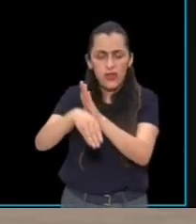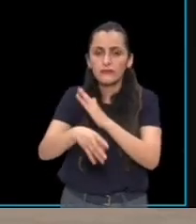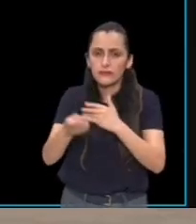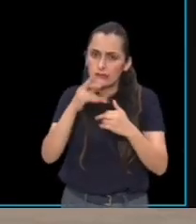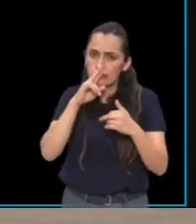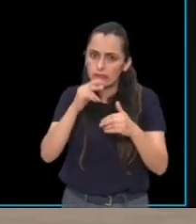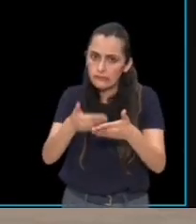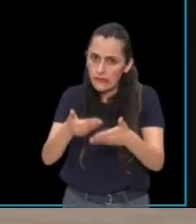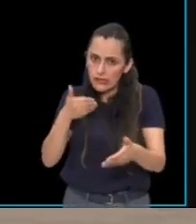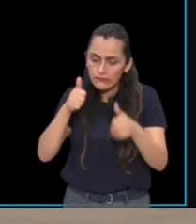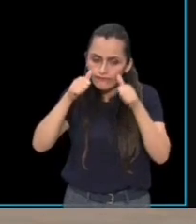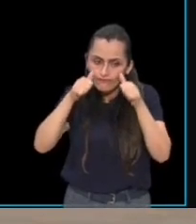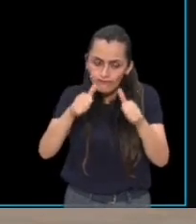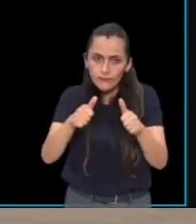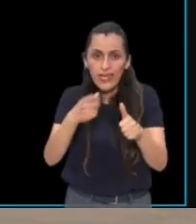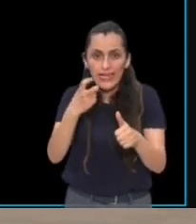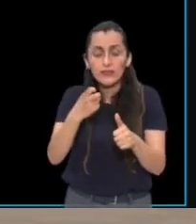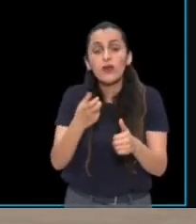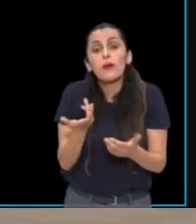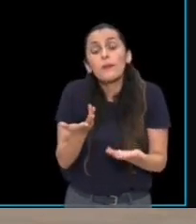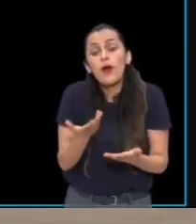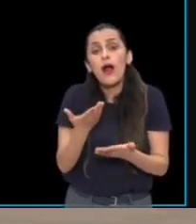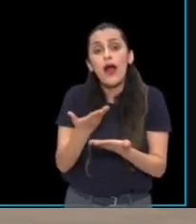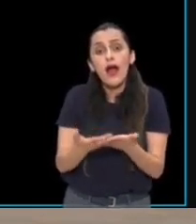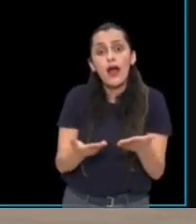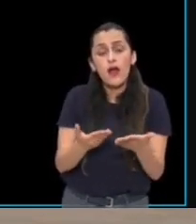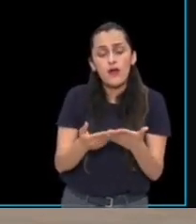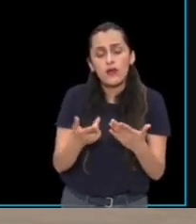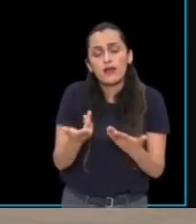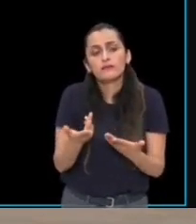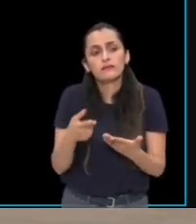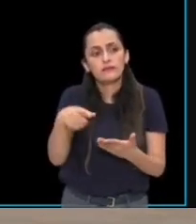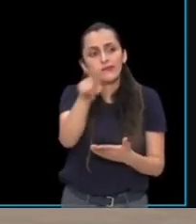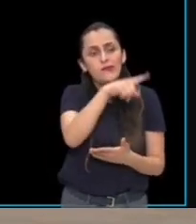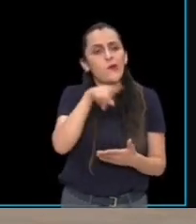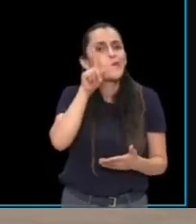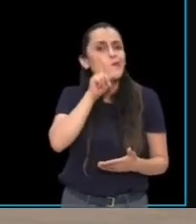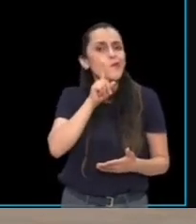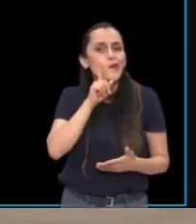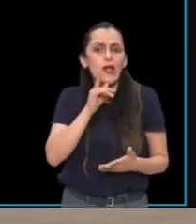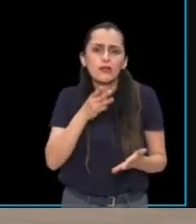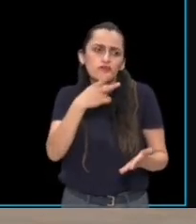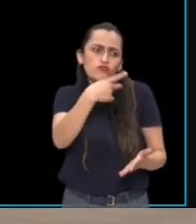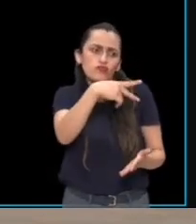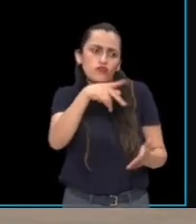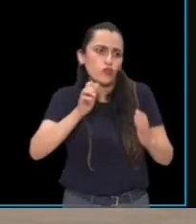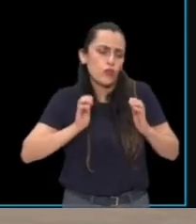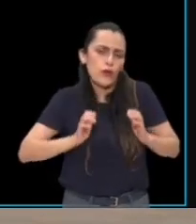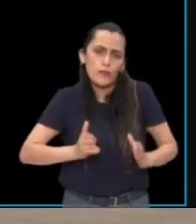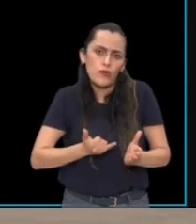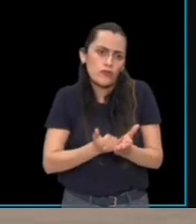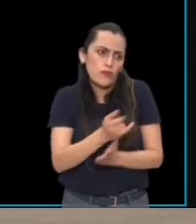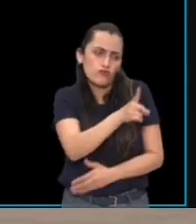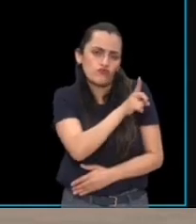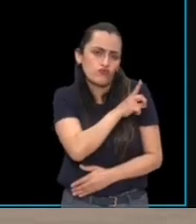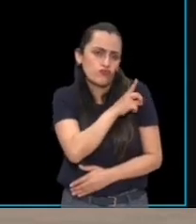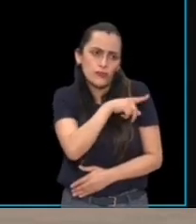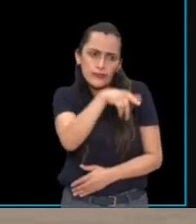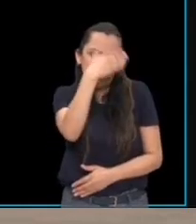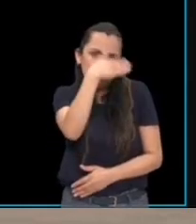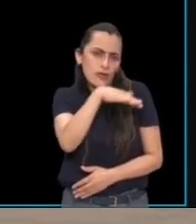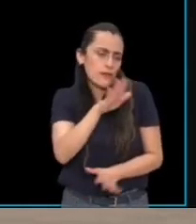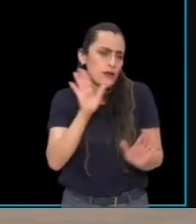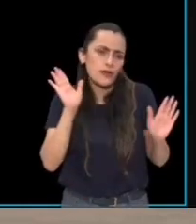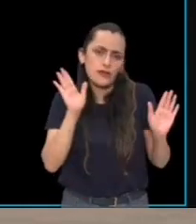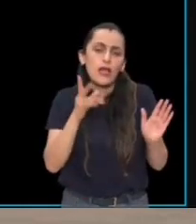caso de la oportunidad y el derecho que tienen las mujeres a decidir sobre su cuerpo, yo creo que ese es un derecho que se tiene que sostener,